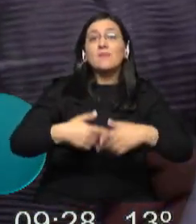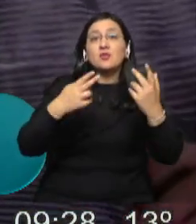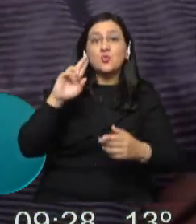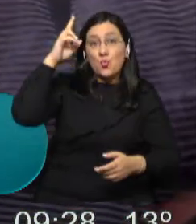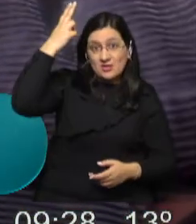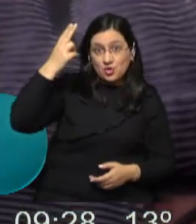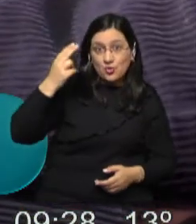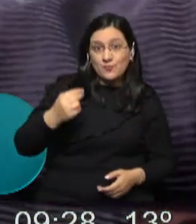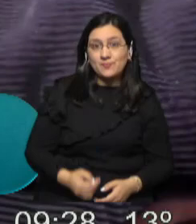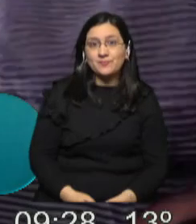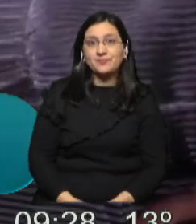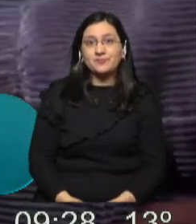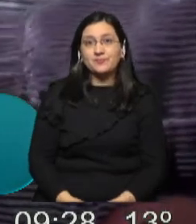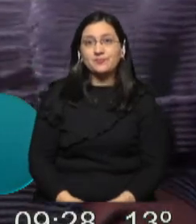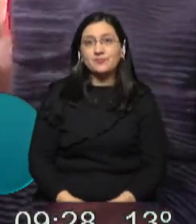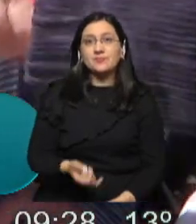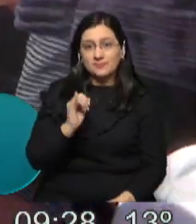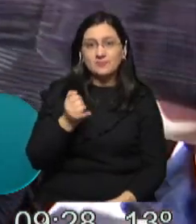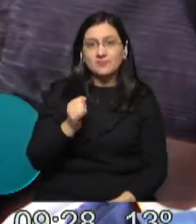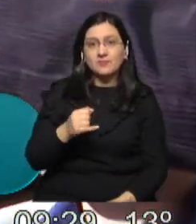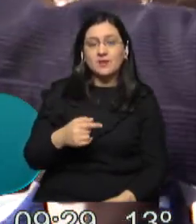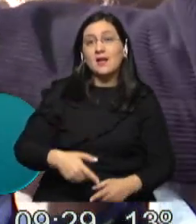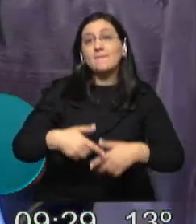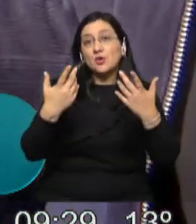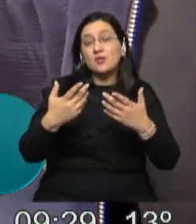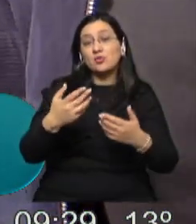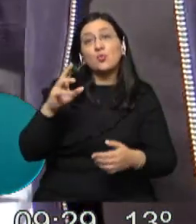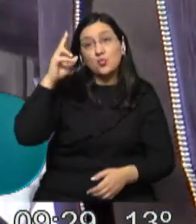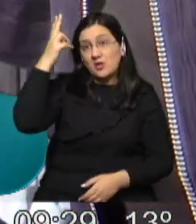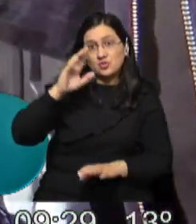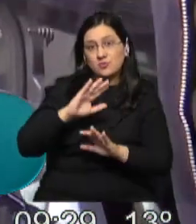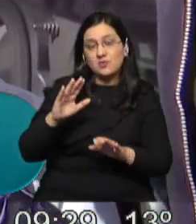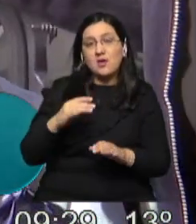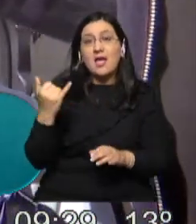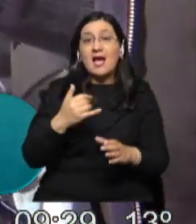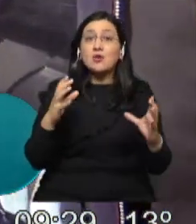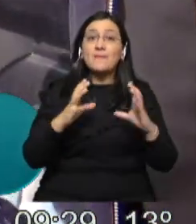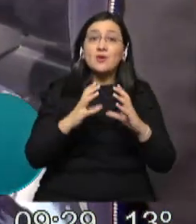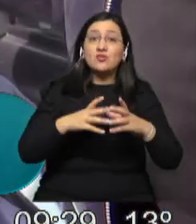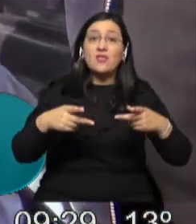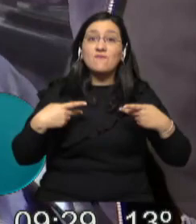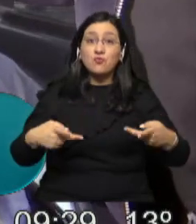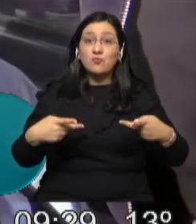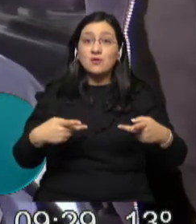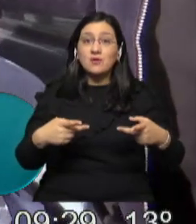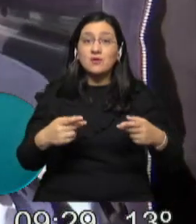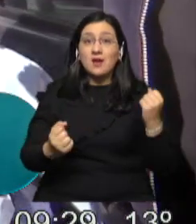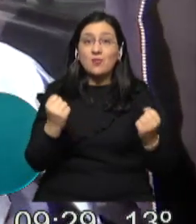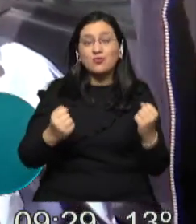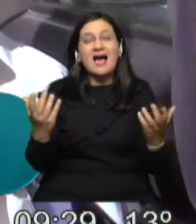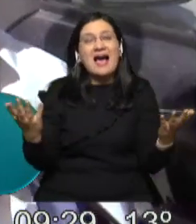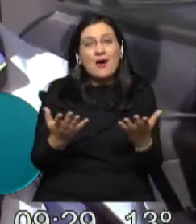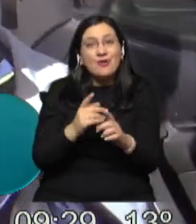uruguayo, ¿no? Claro, campeonato oficial, el uruguayo. ¿Tenemos una pelota de fútbol acá dentro del auto o no? No, ahora